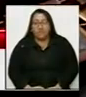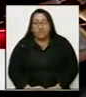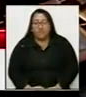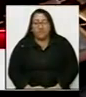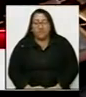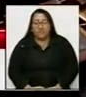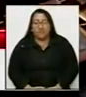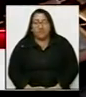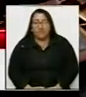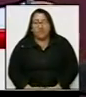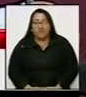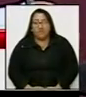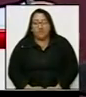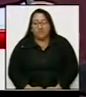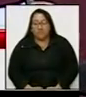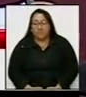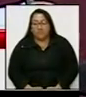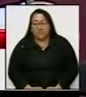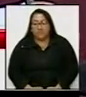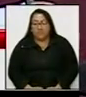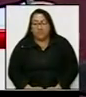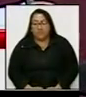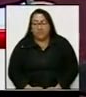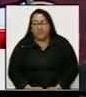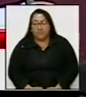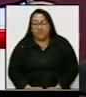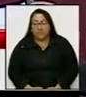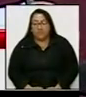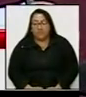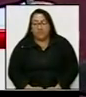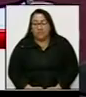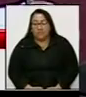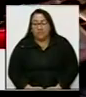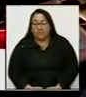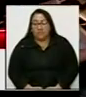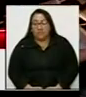Gracias, congresista Sheput. Congresista Vergara.